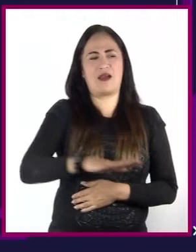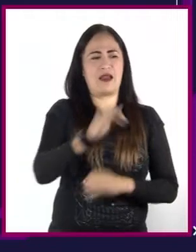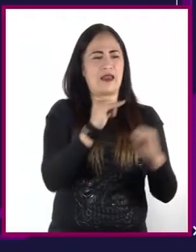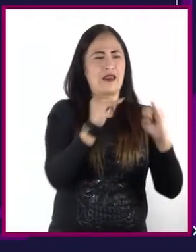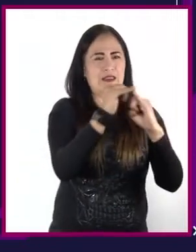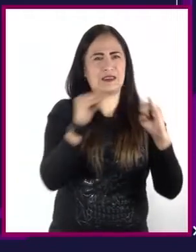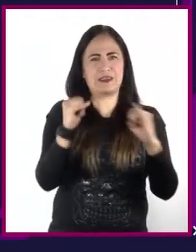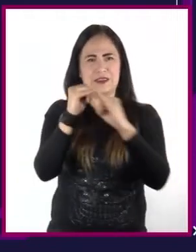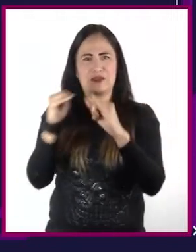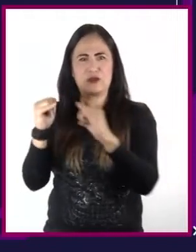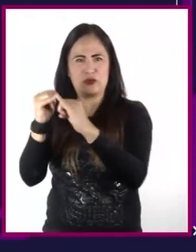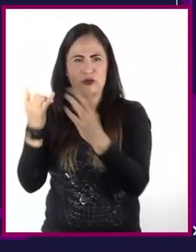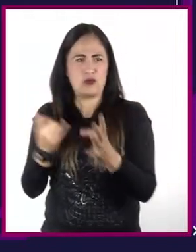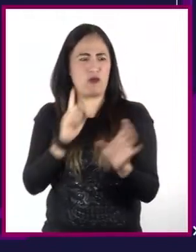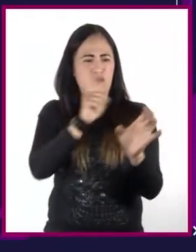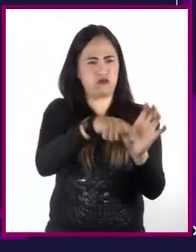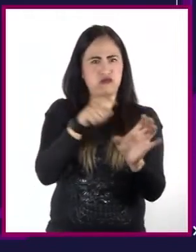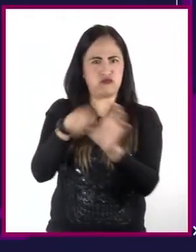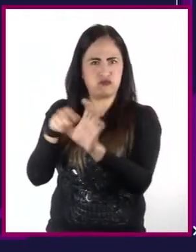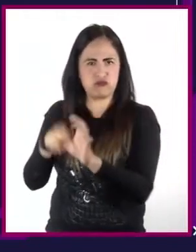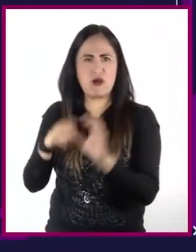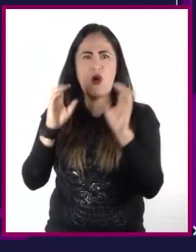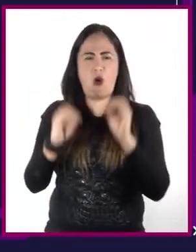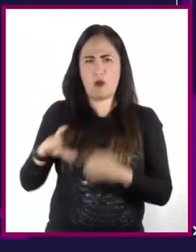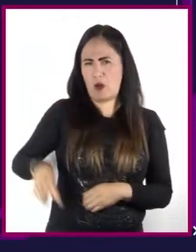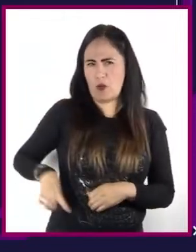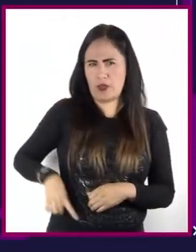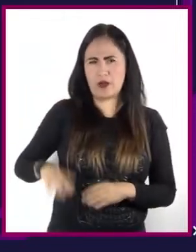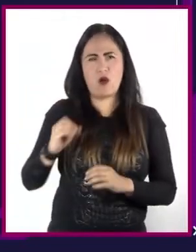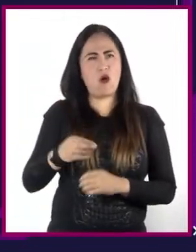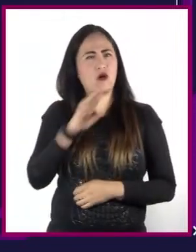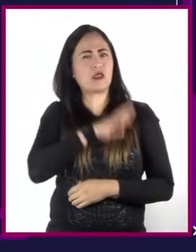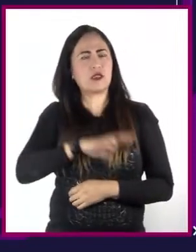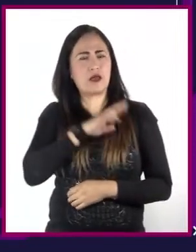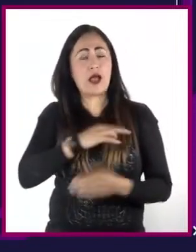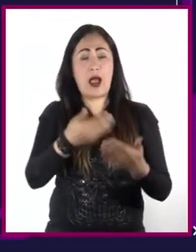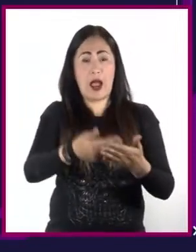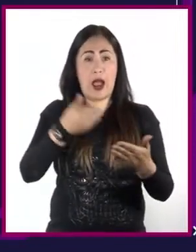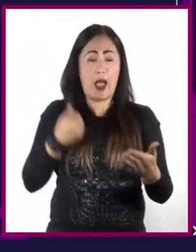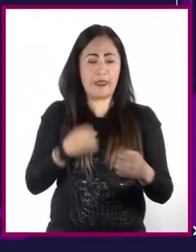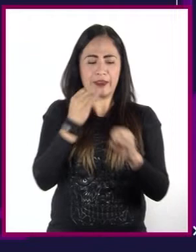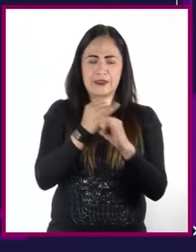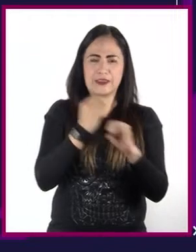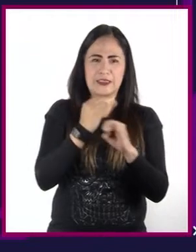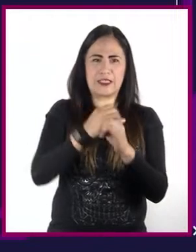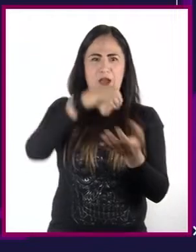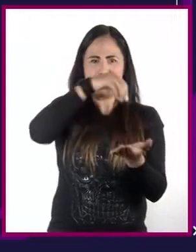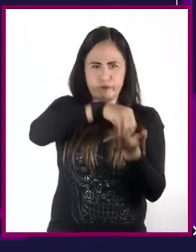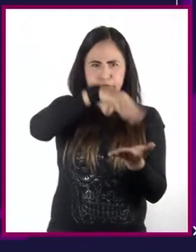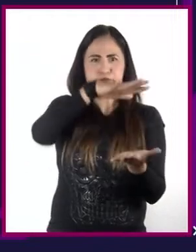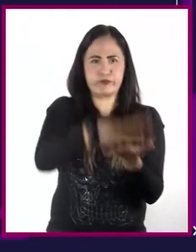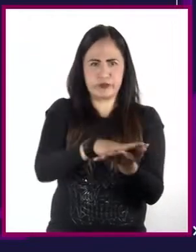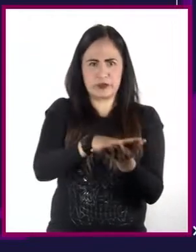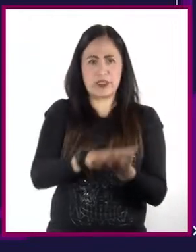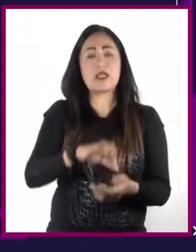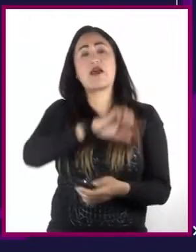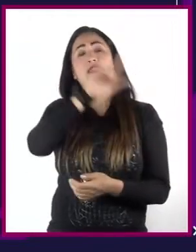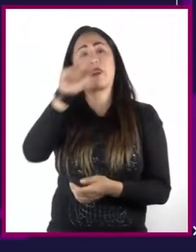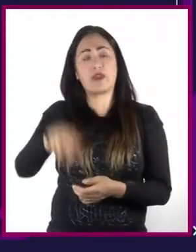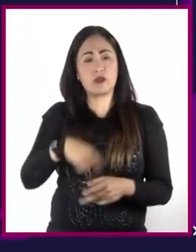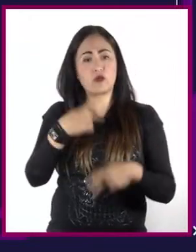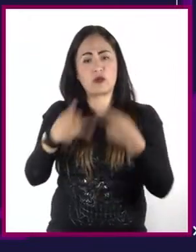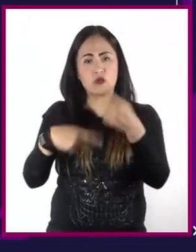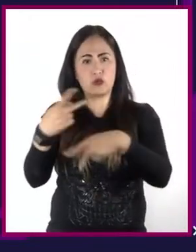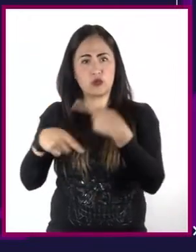instituciones oficiales y particulares. Haber hecho el preregistro y registro vía internet y presencial en la institución